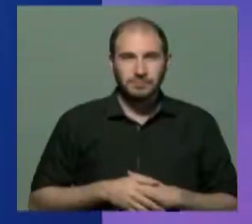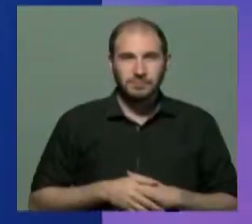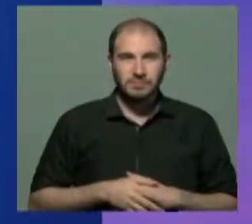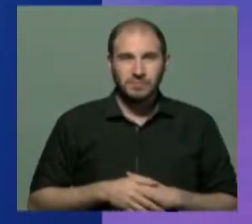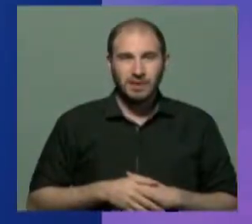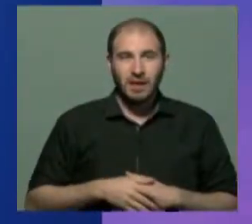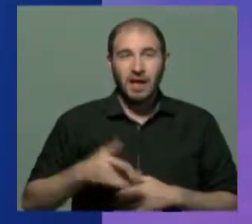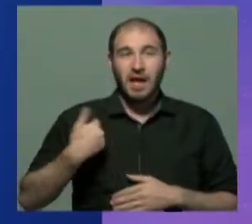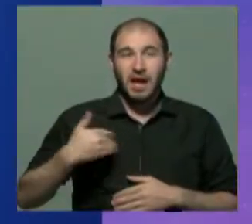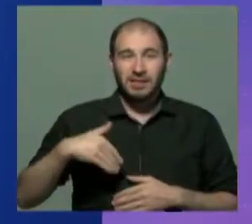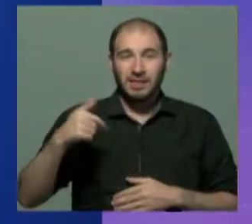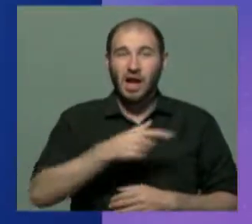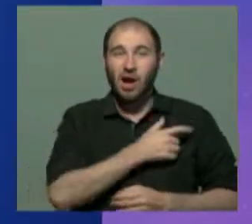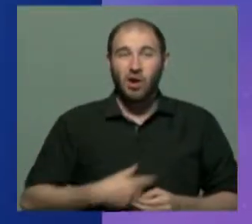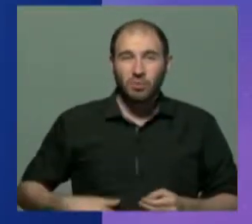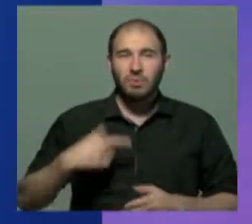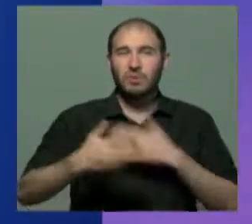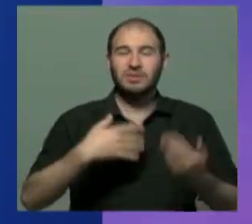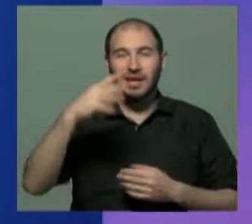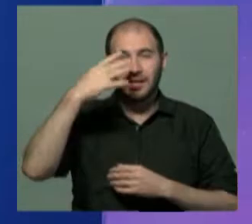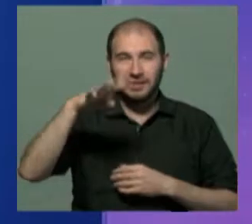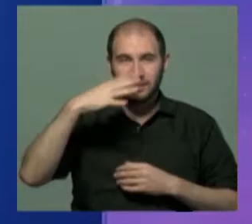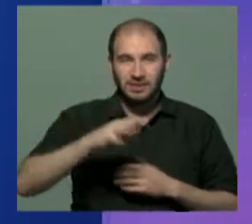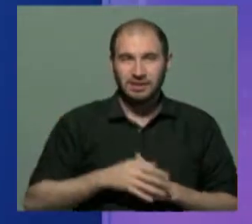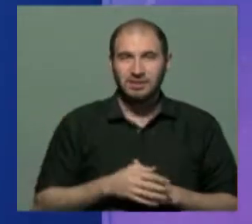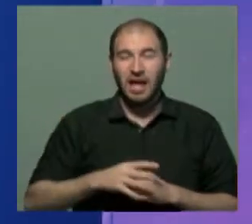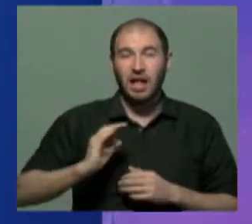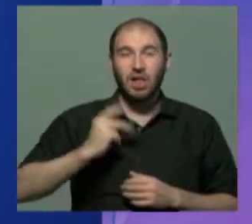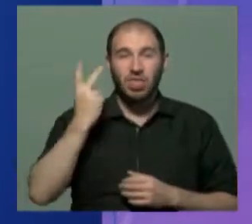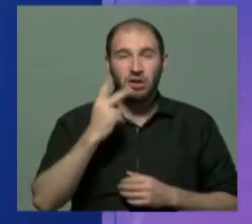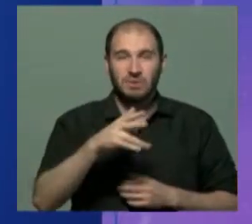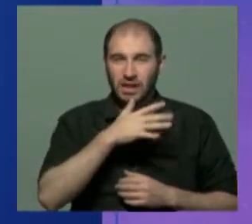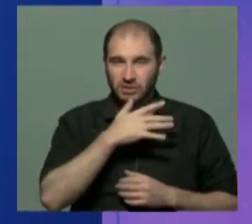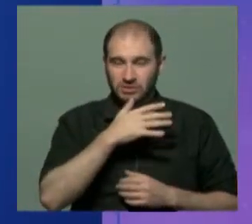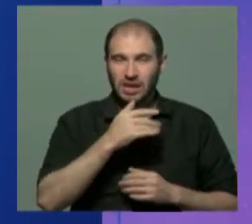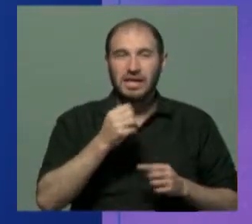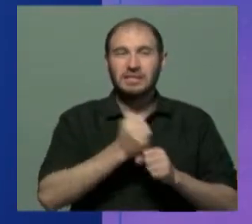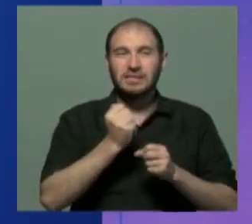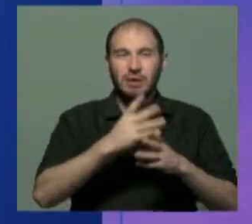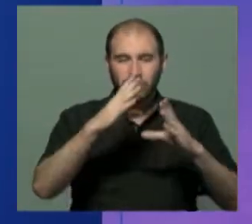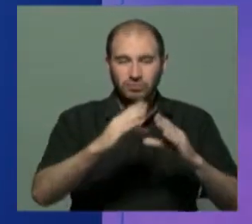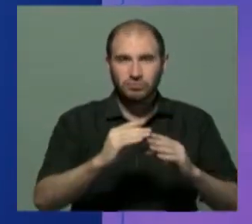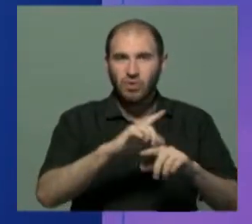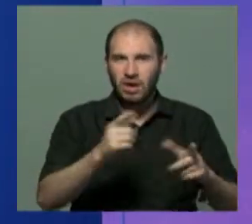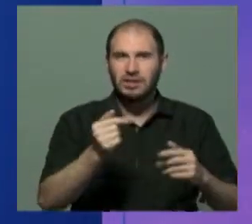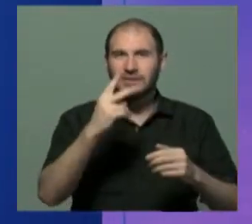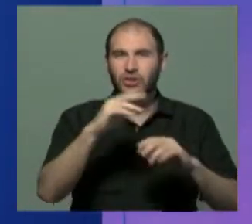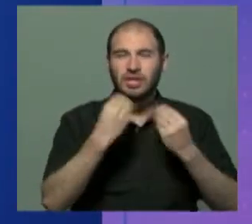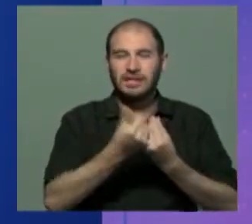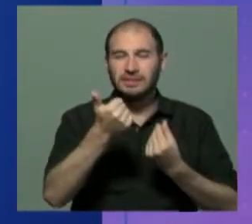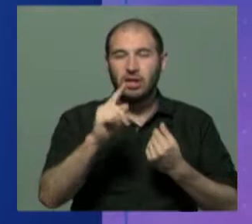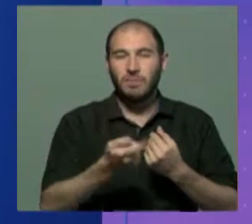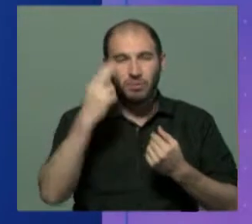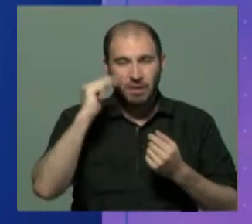En Argentina, durante el gobierno progresista de Cristina Fernández en el 2014, el desempleo se situó en